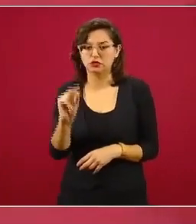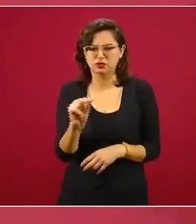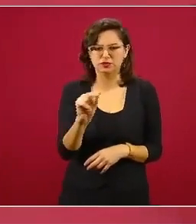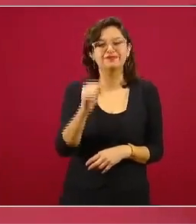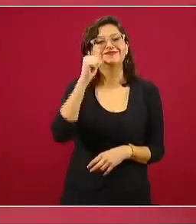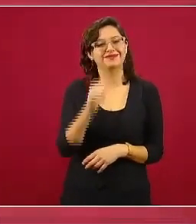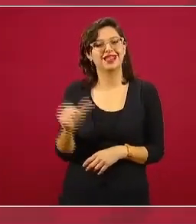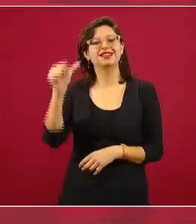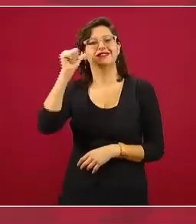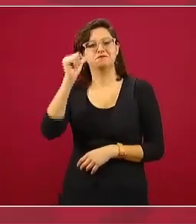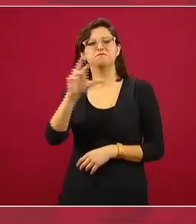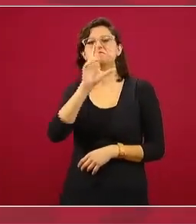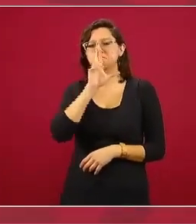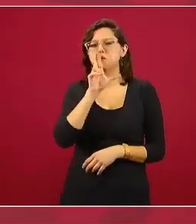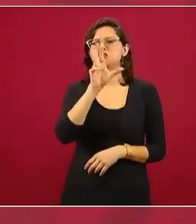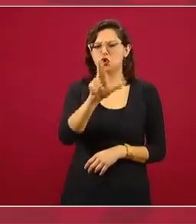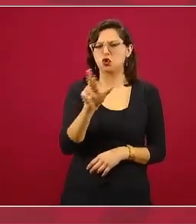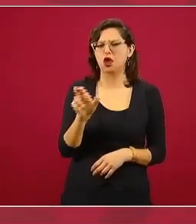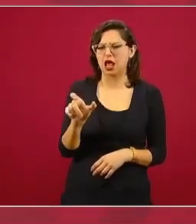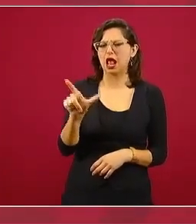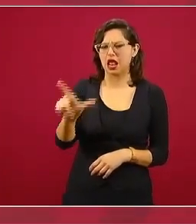ayer.